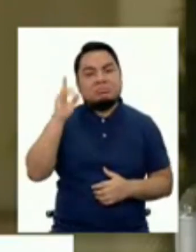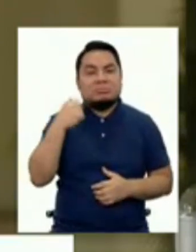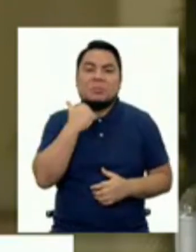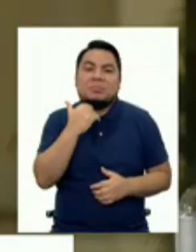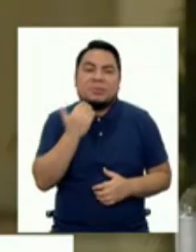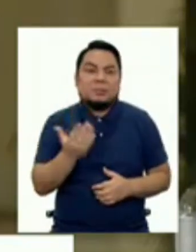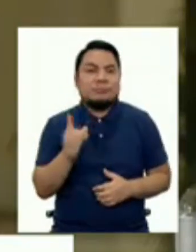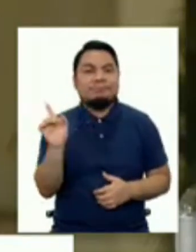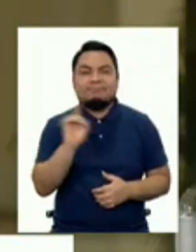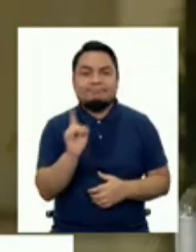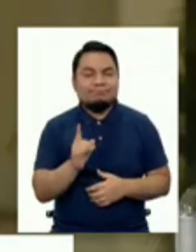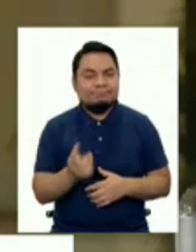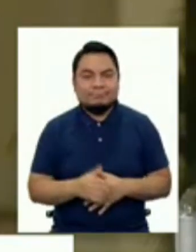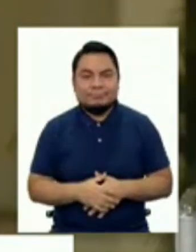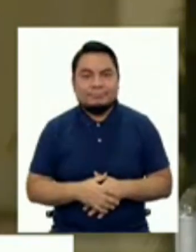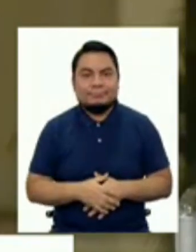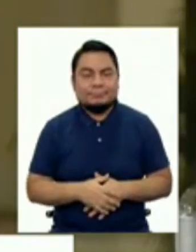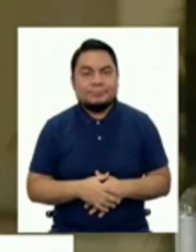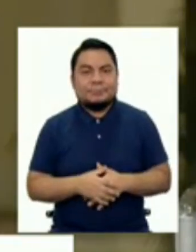más.